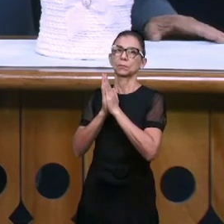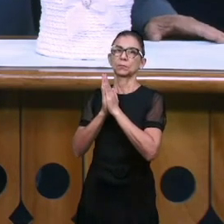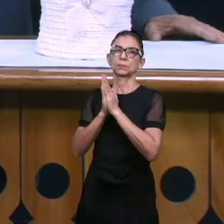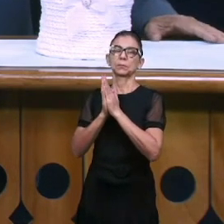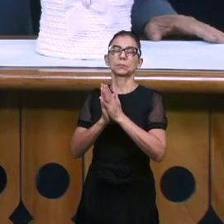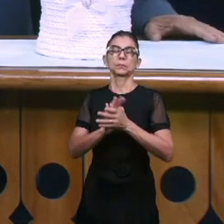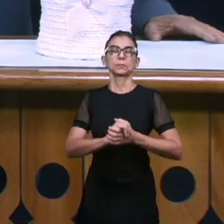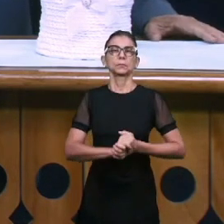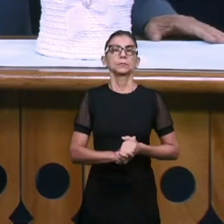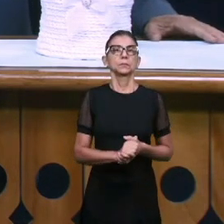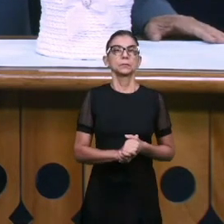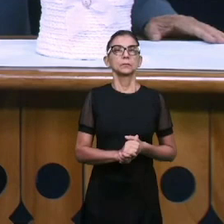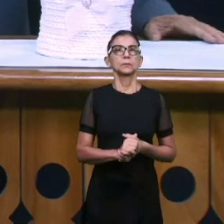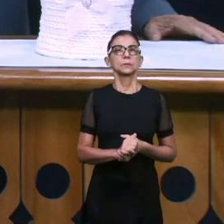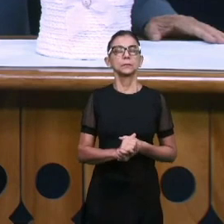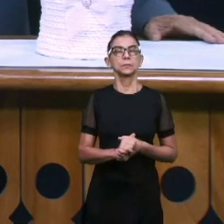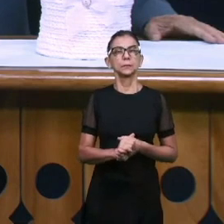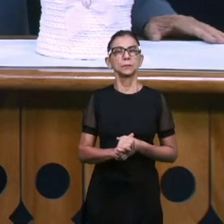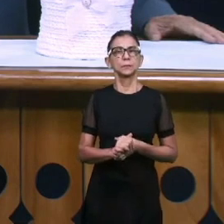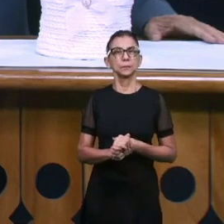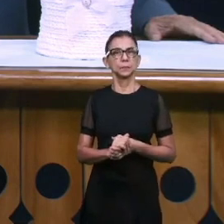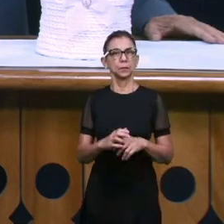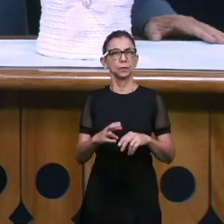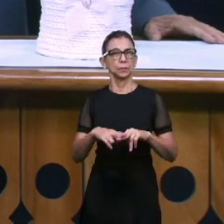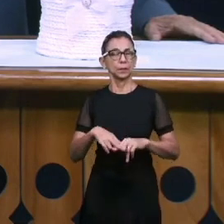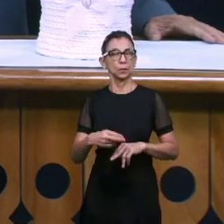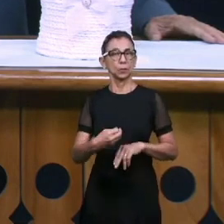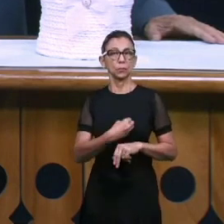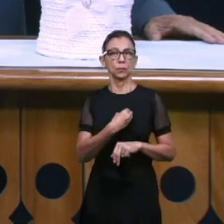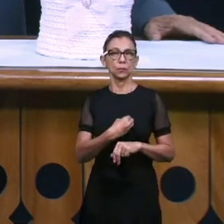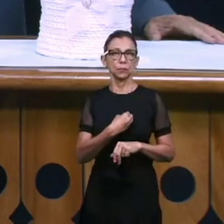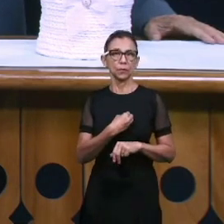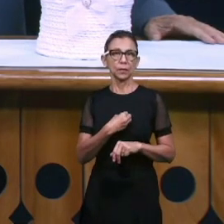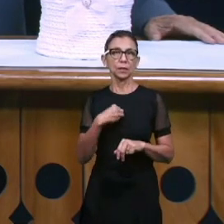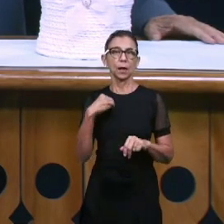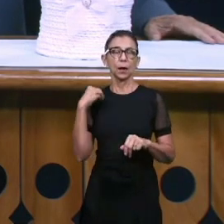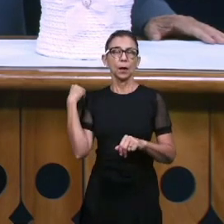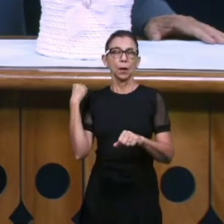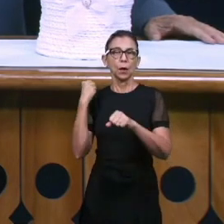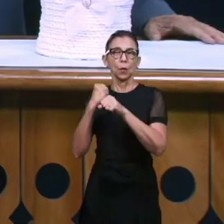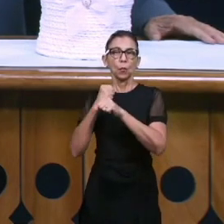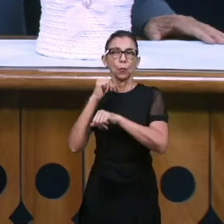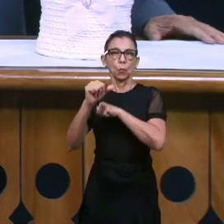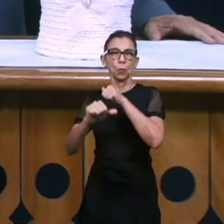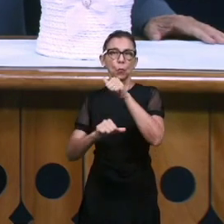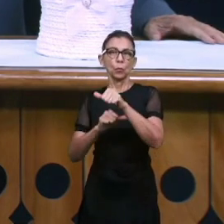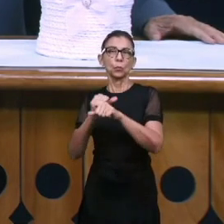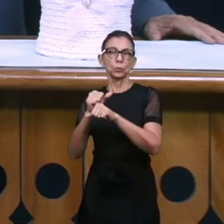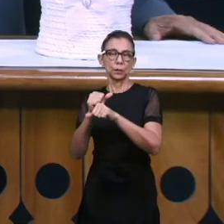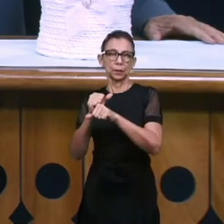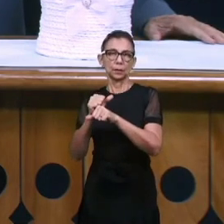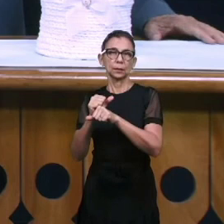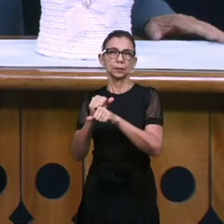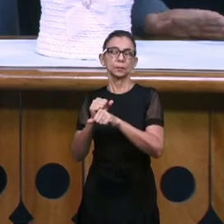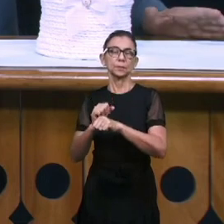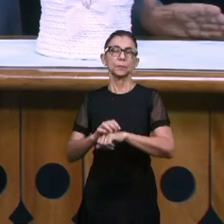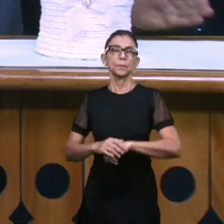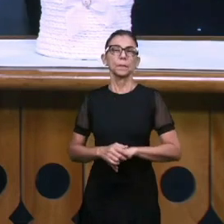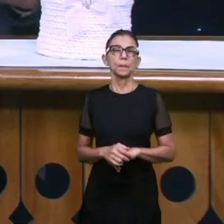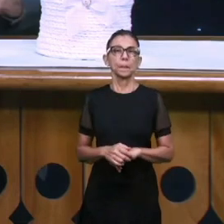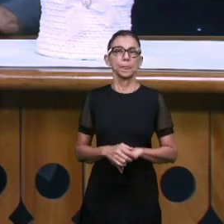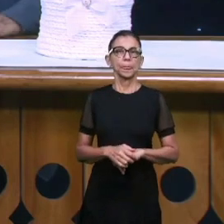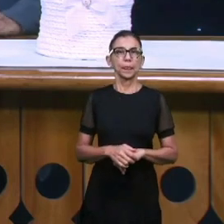muchas formas de vivir un momento como este, de pasar un año al otro. Muchas